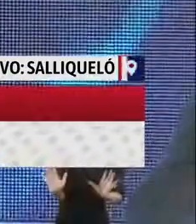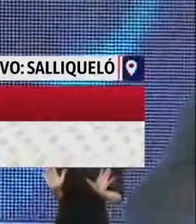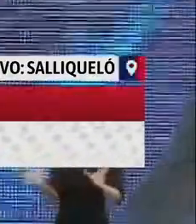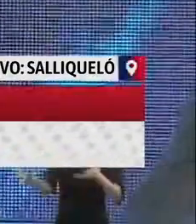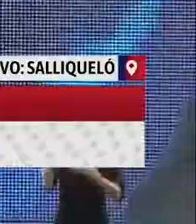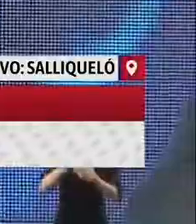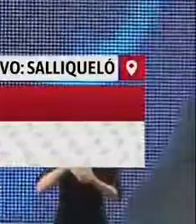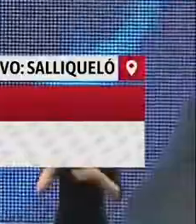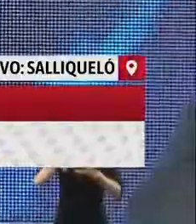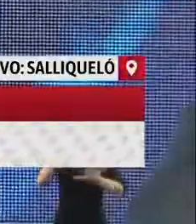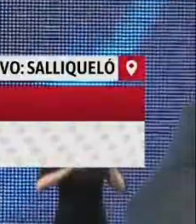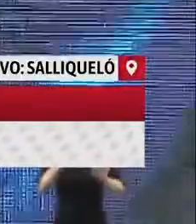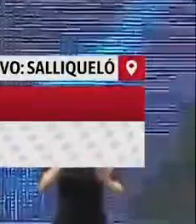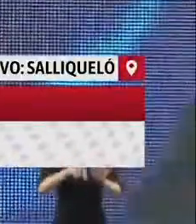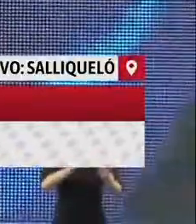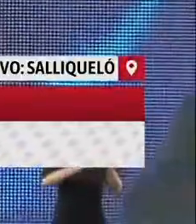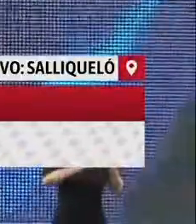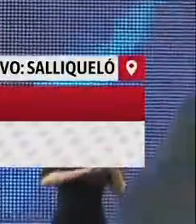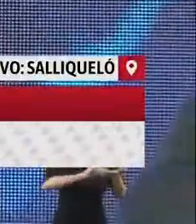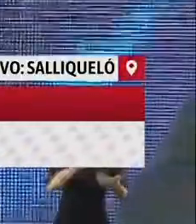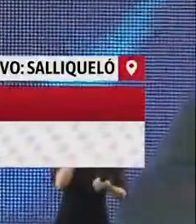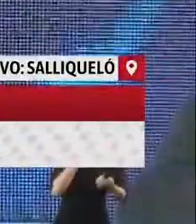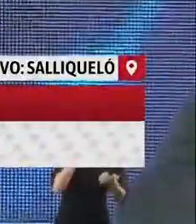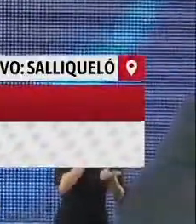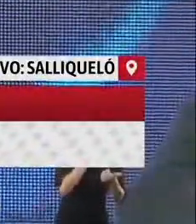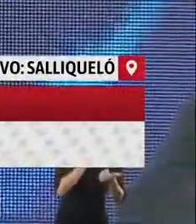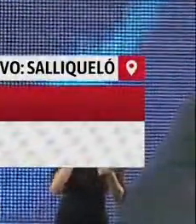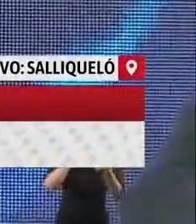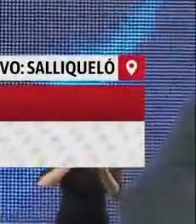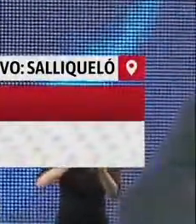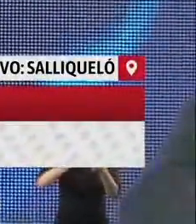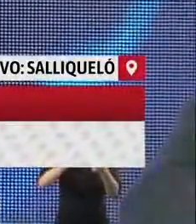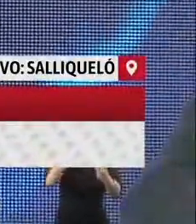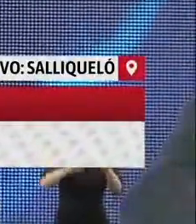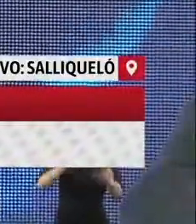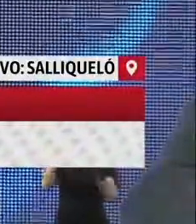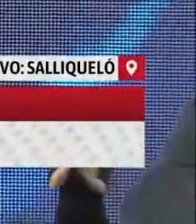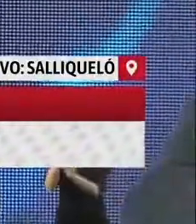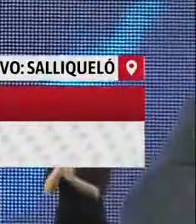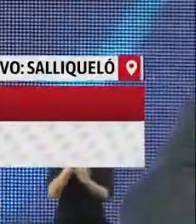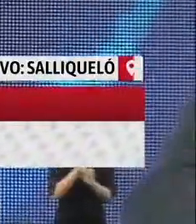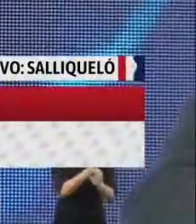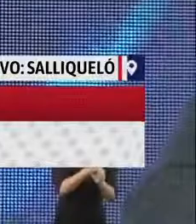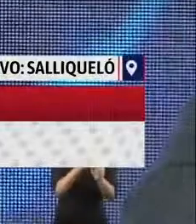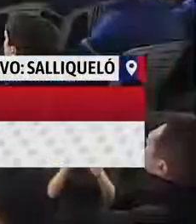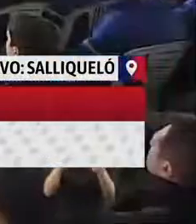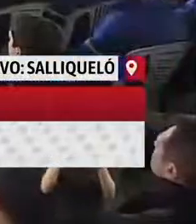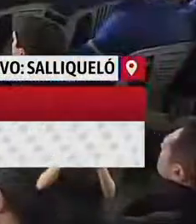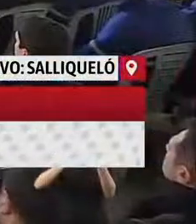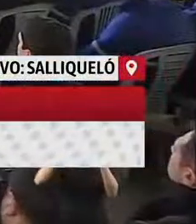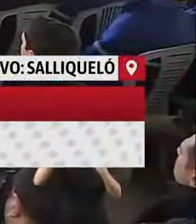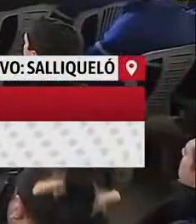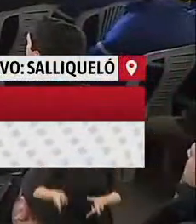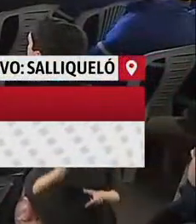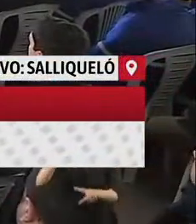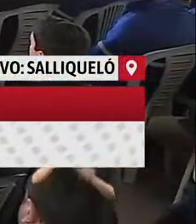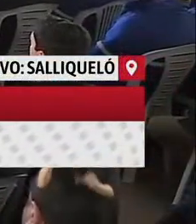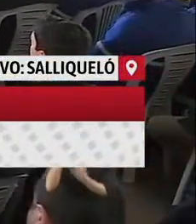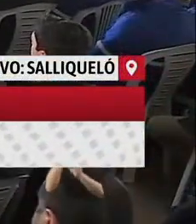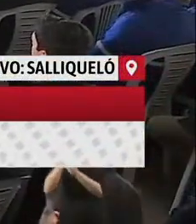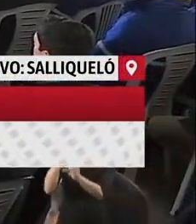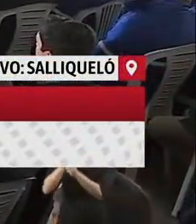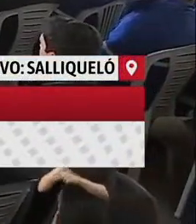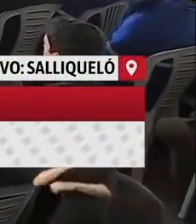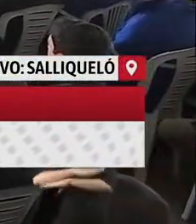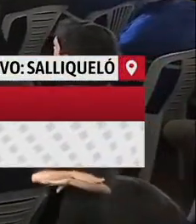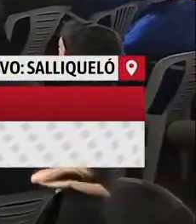diputadas, desde los trabajadores. Tenemos que agregar también a los trabajadores de Avellaneda, de SIAT, que